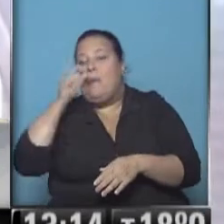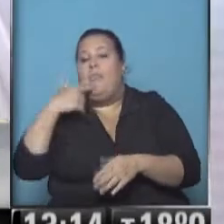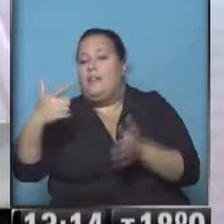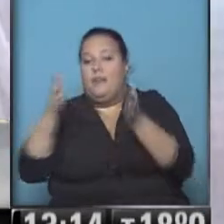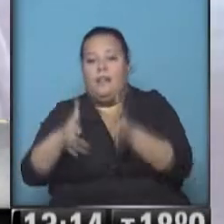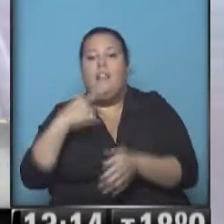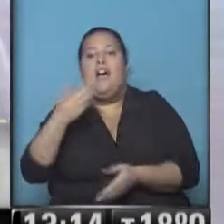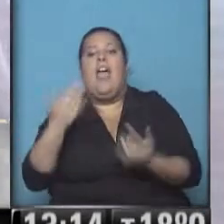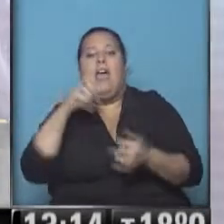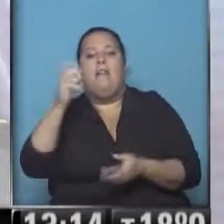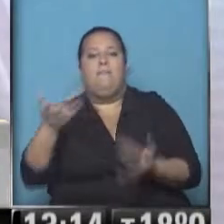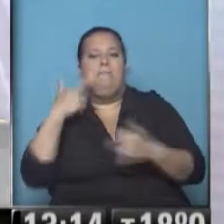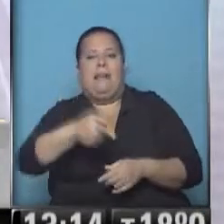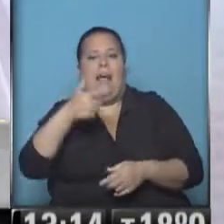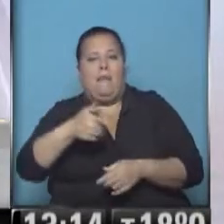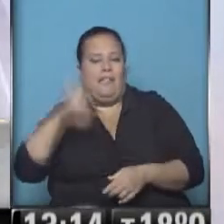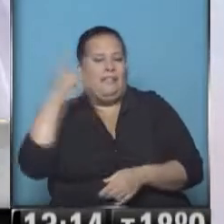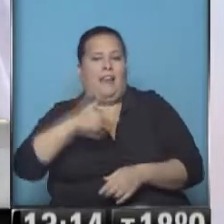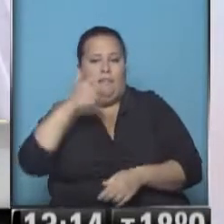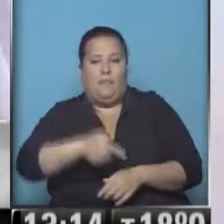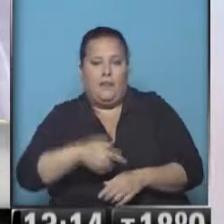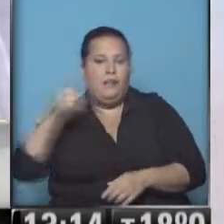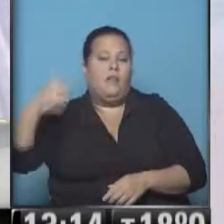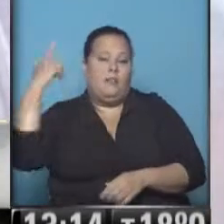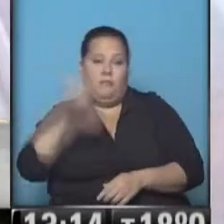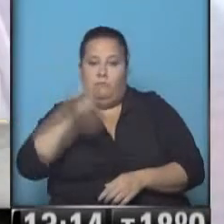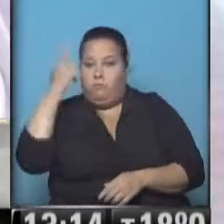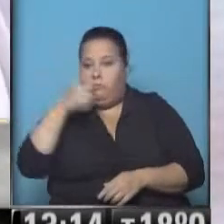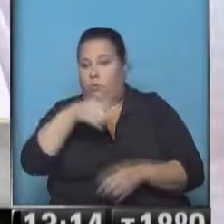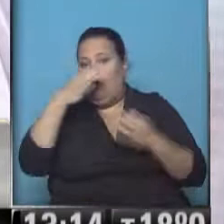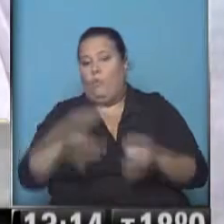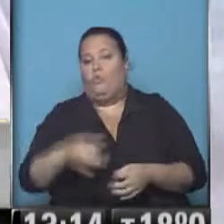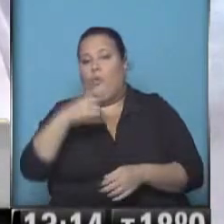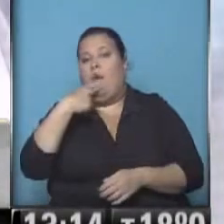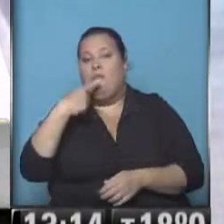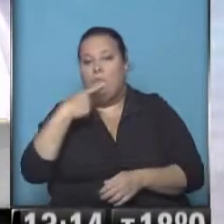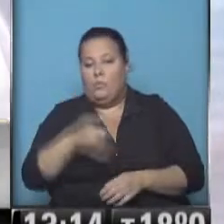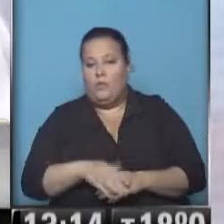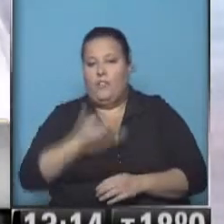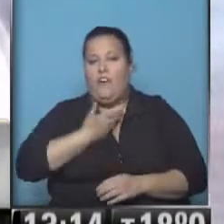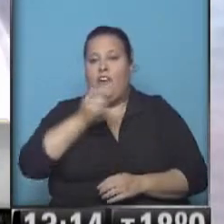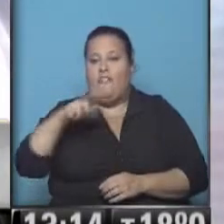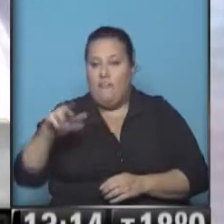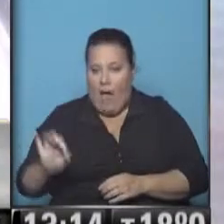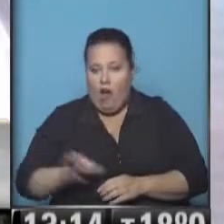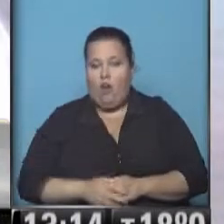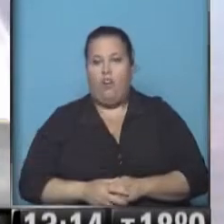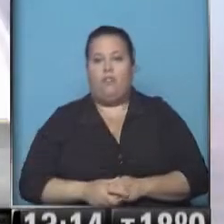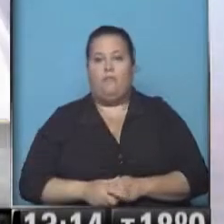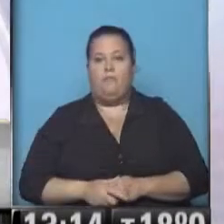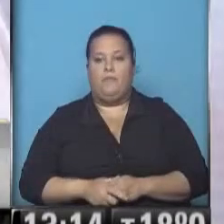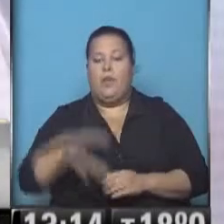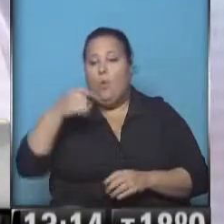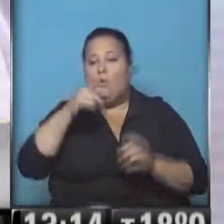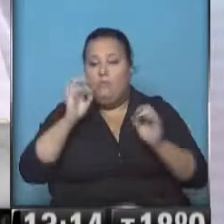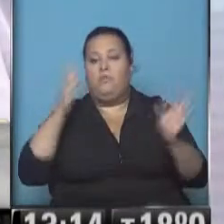que le dijeron, el flaco, matalo, matalo, matalo, tirale, tirale. Y ahí es donde le efectúan el disparo a Franco. Y es donde